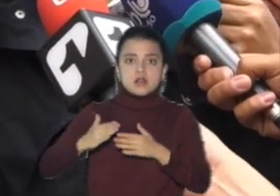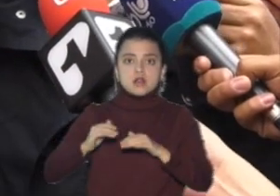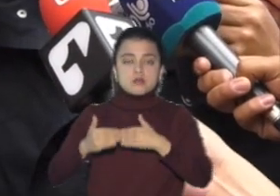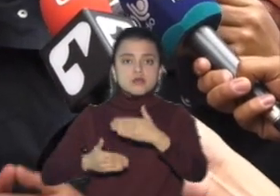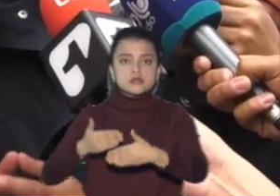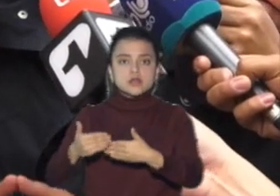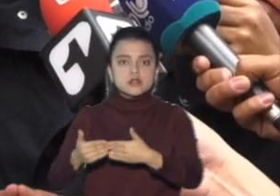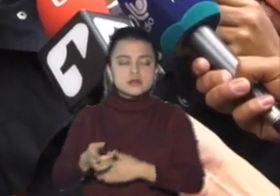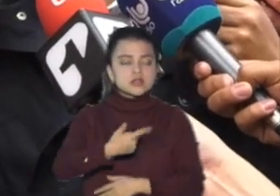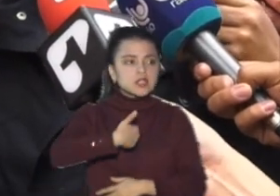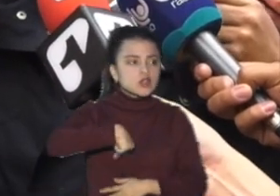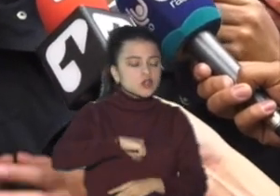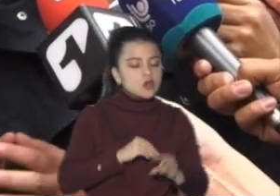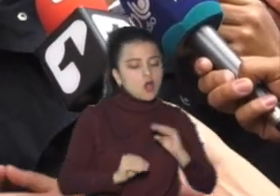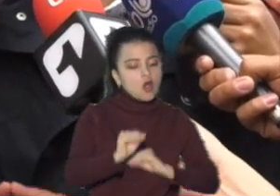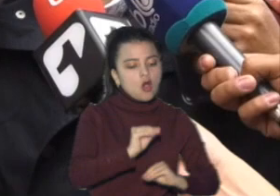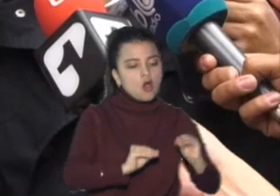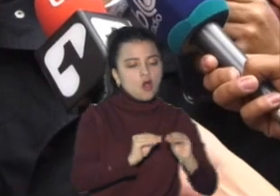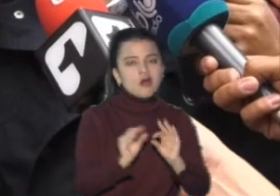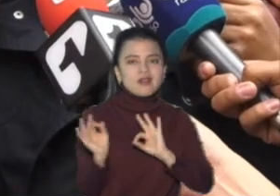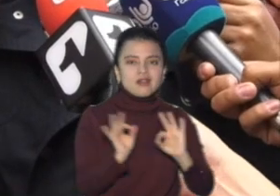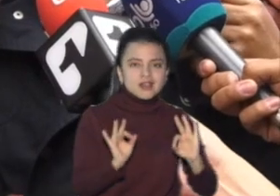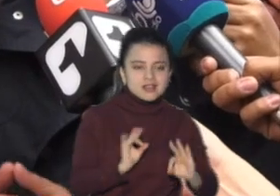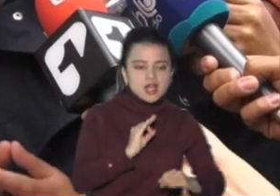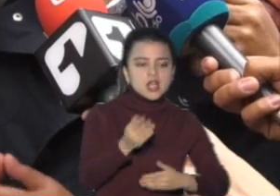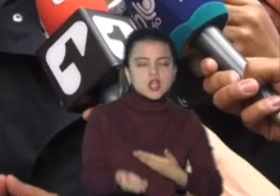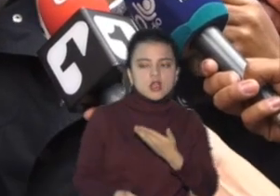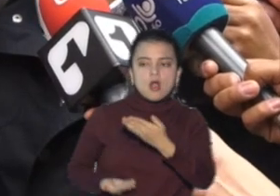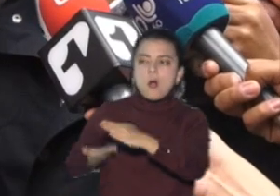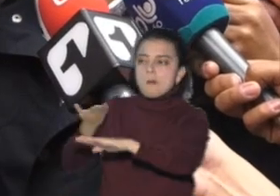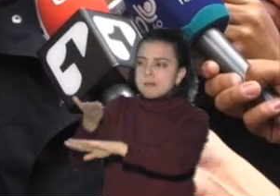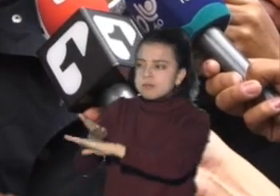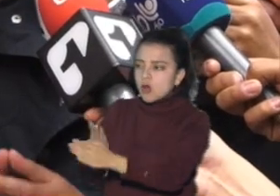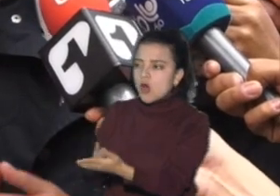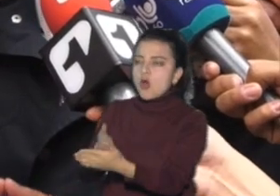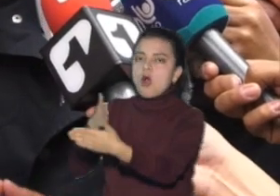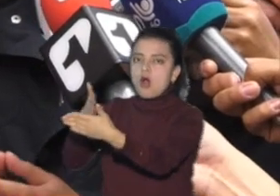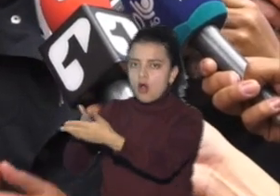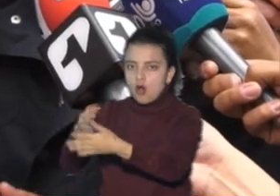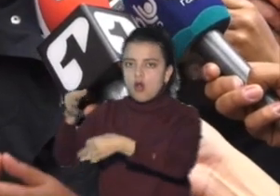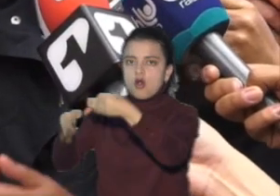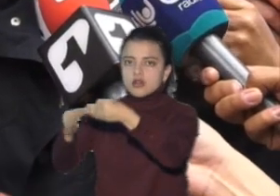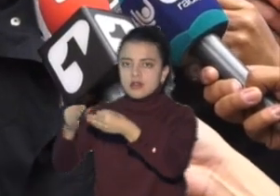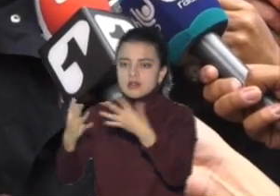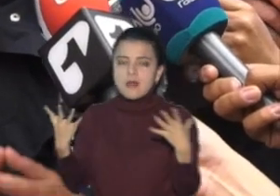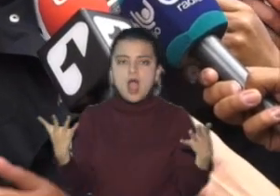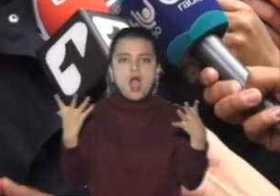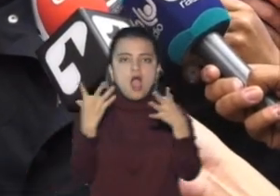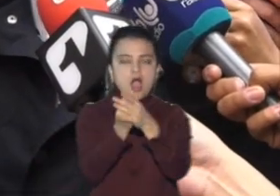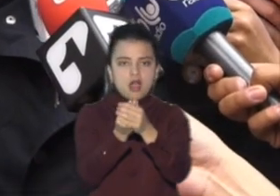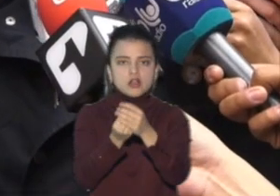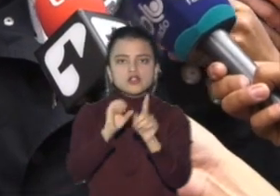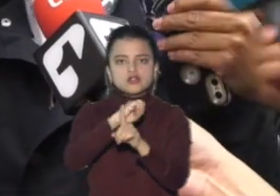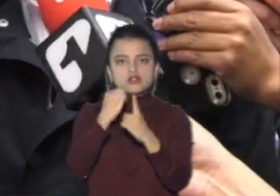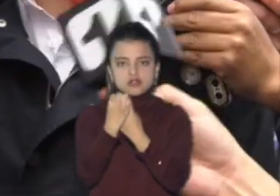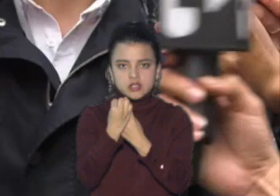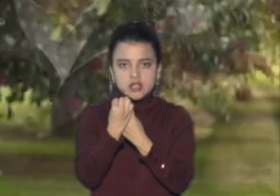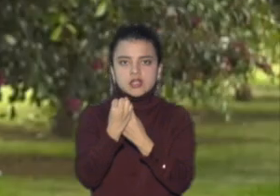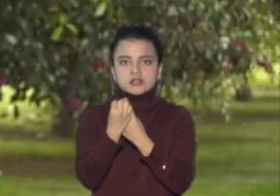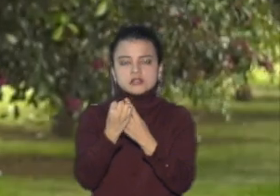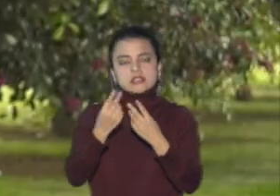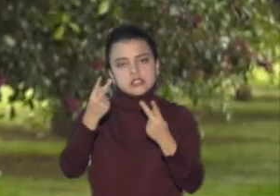seguiremos trabajando con todo el distrito en pro de solucionar esta situación y lograr la inclusión social y económica de esta